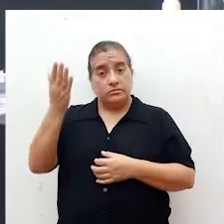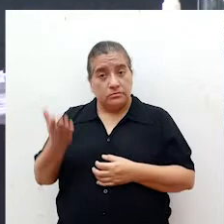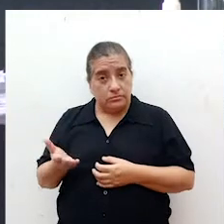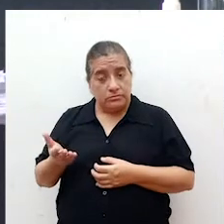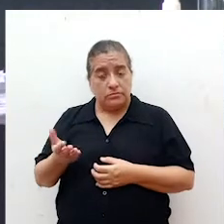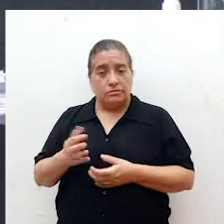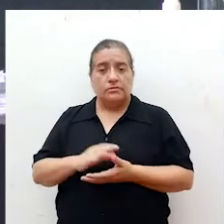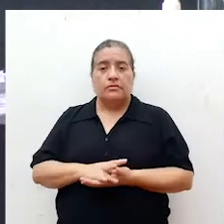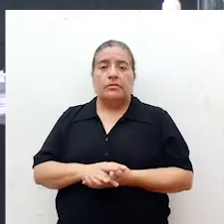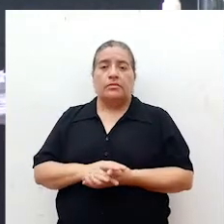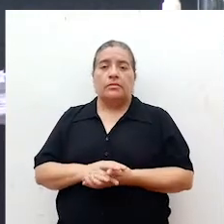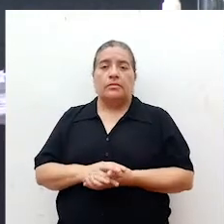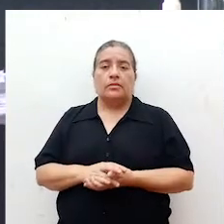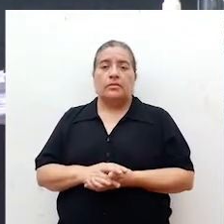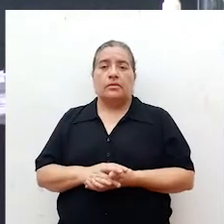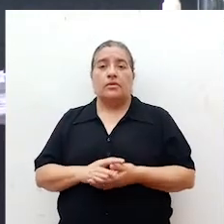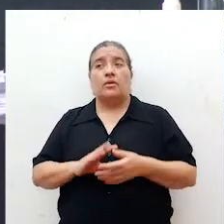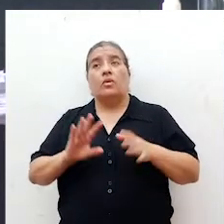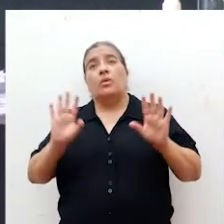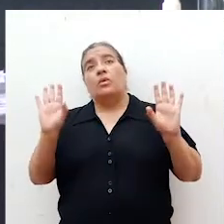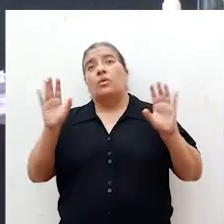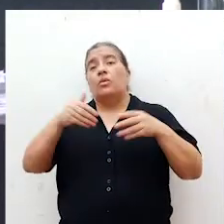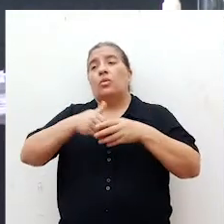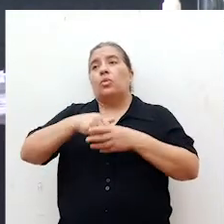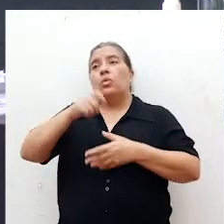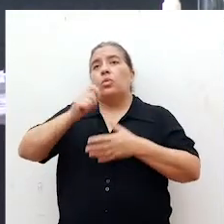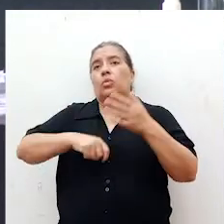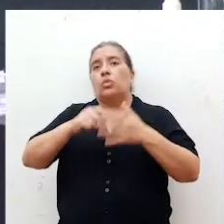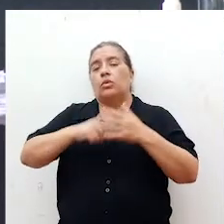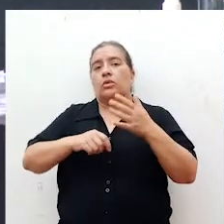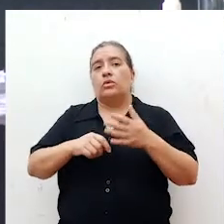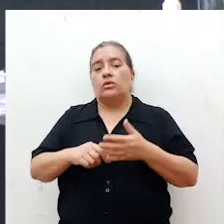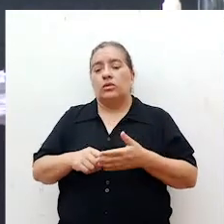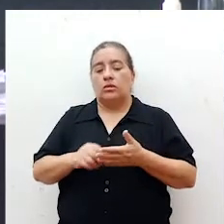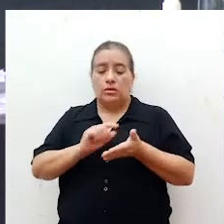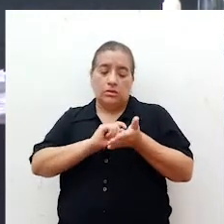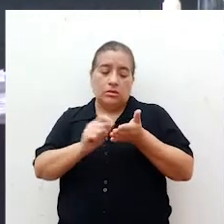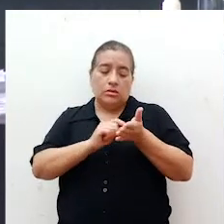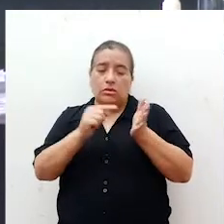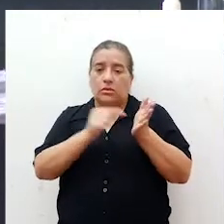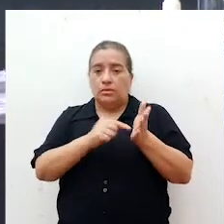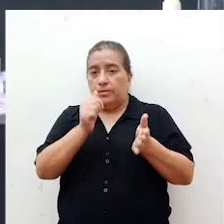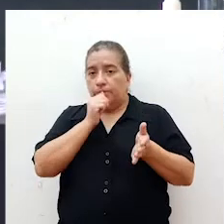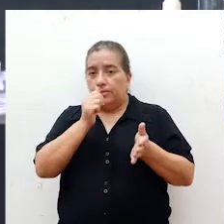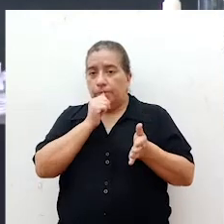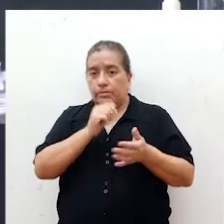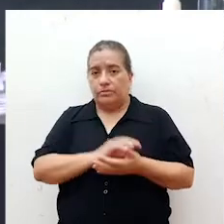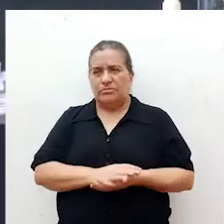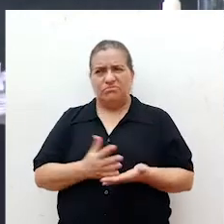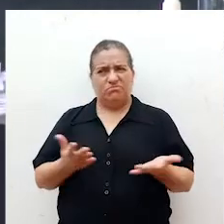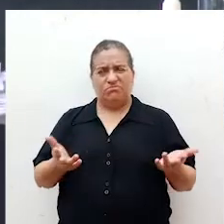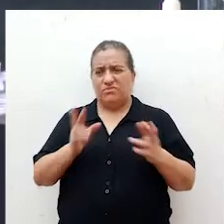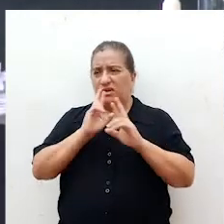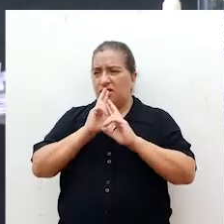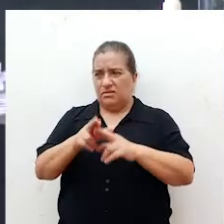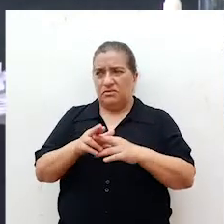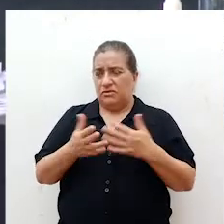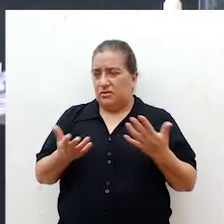no respalda el argumento de que sucede que esos contratos tienen cláusula de